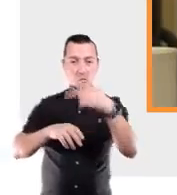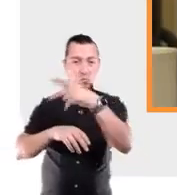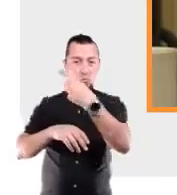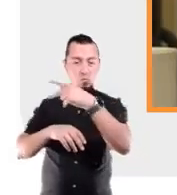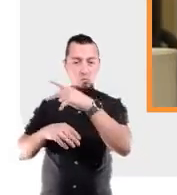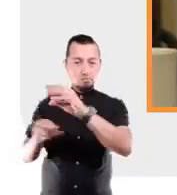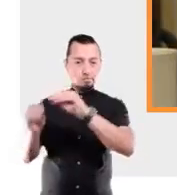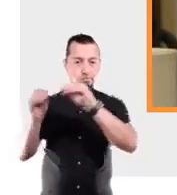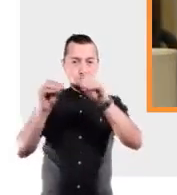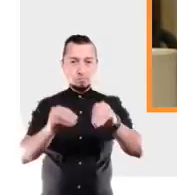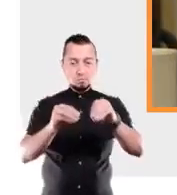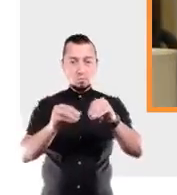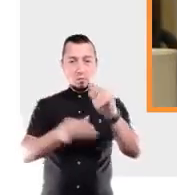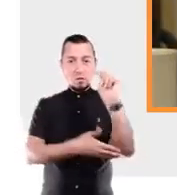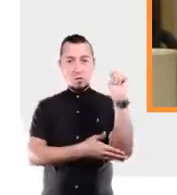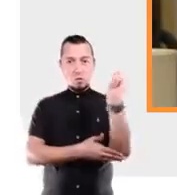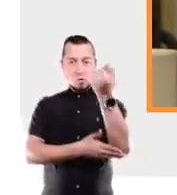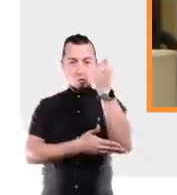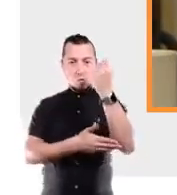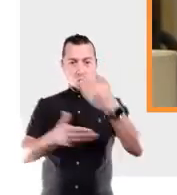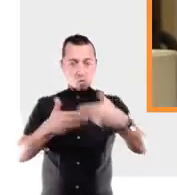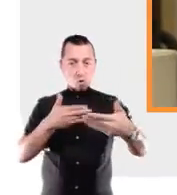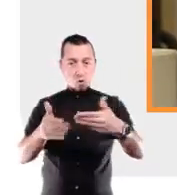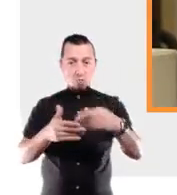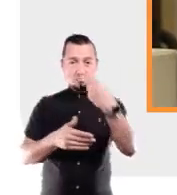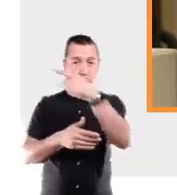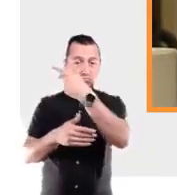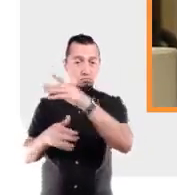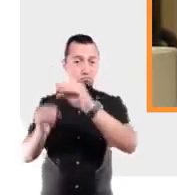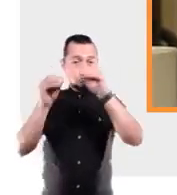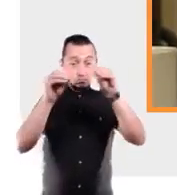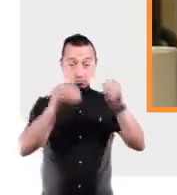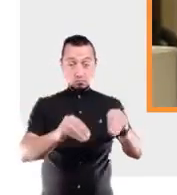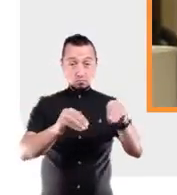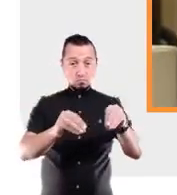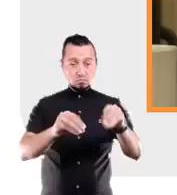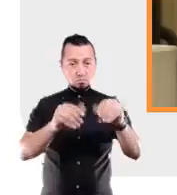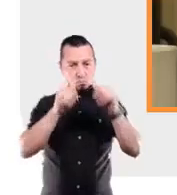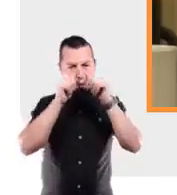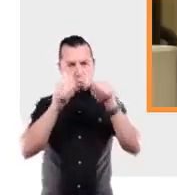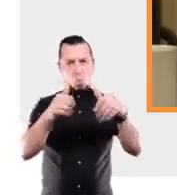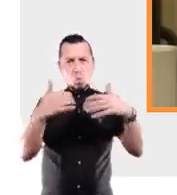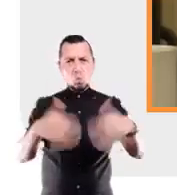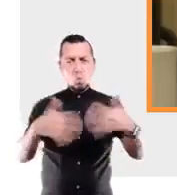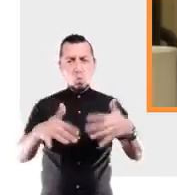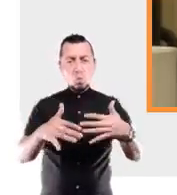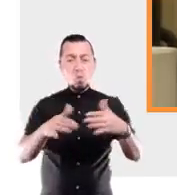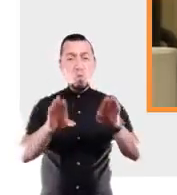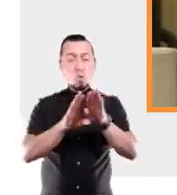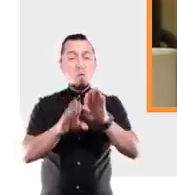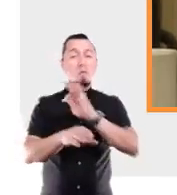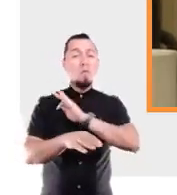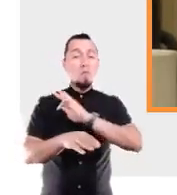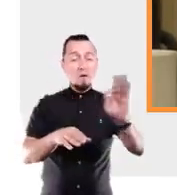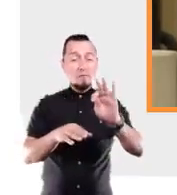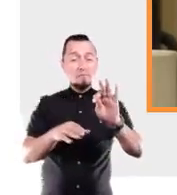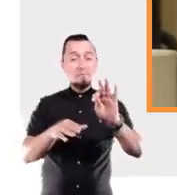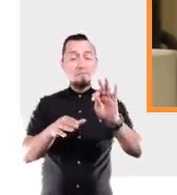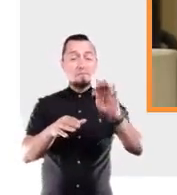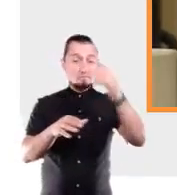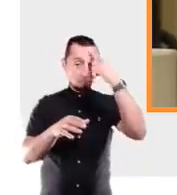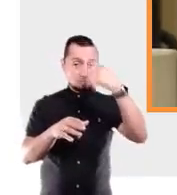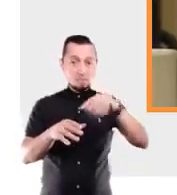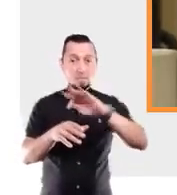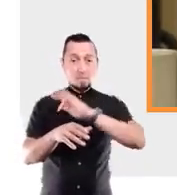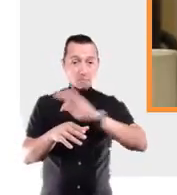y sistemas con tecnologías de vanguardia que permitirán que se efectúe el transporte